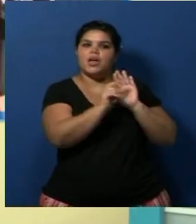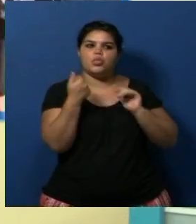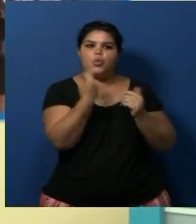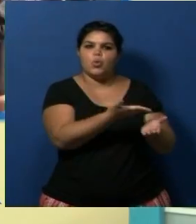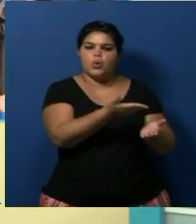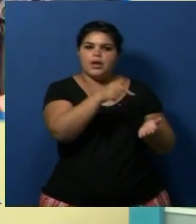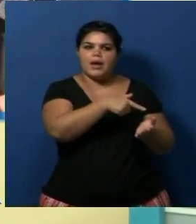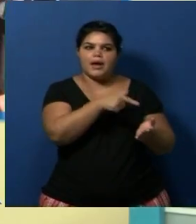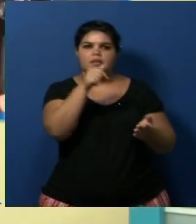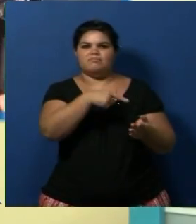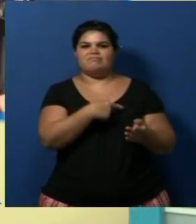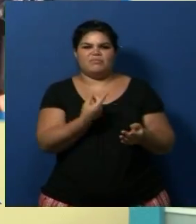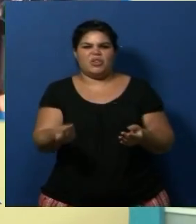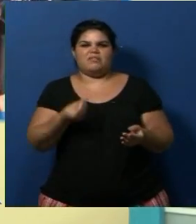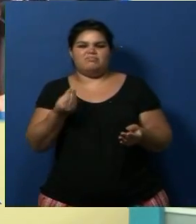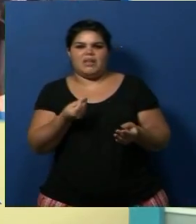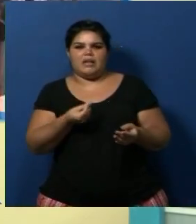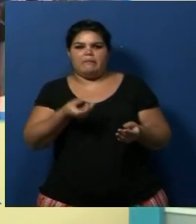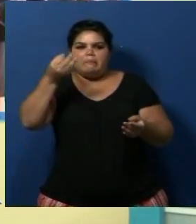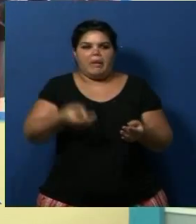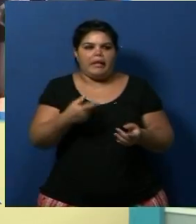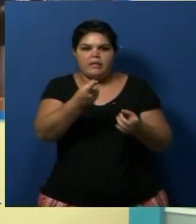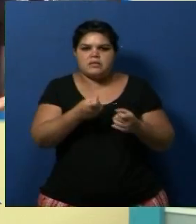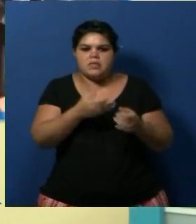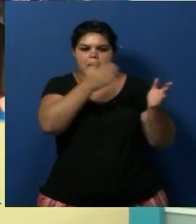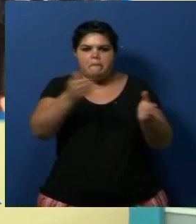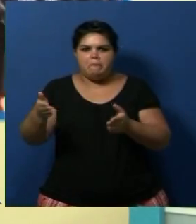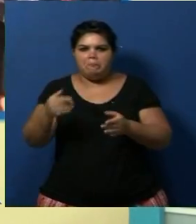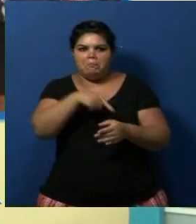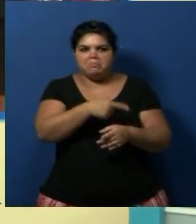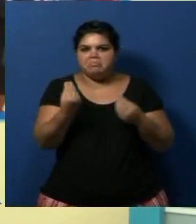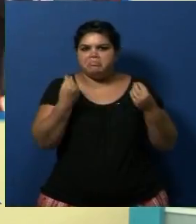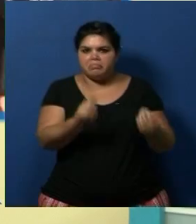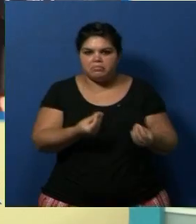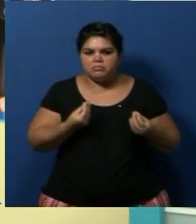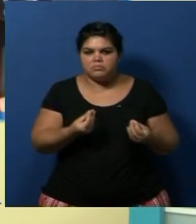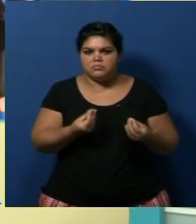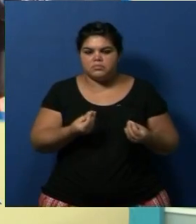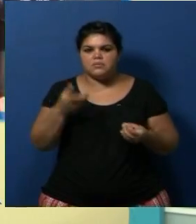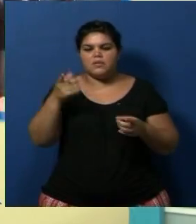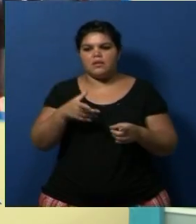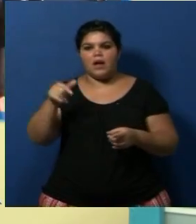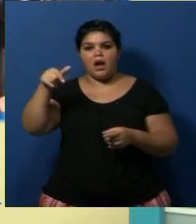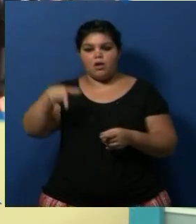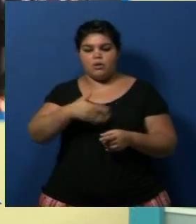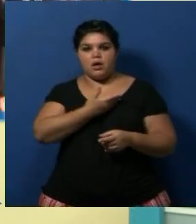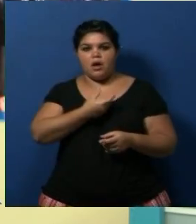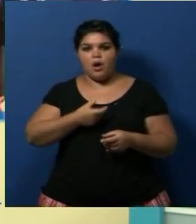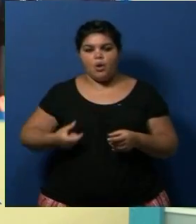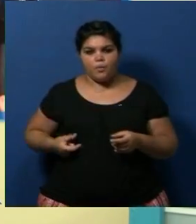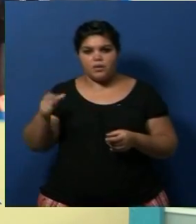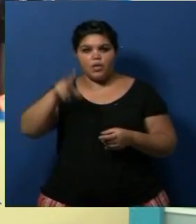falta pasarlo por la legislatura provincial. Hay que recordar que nuestro actual gobernador, Alfredo Cornejo, se comprometió en la